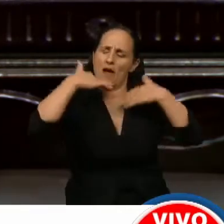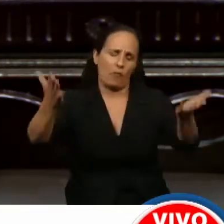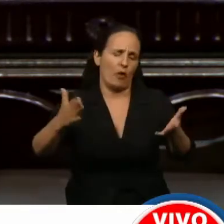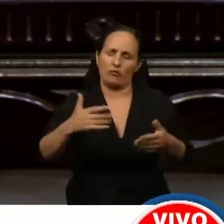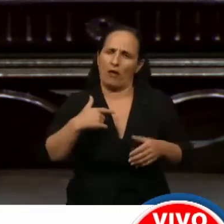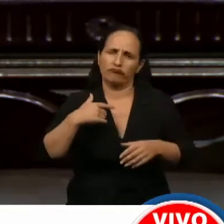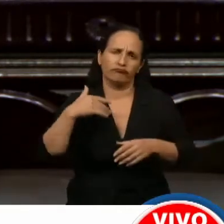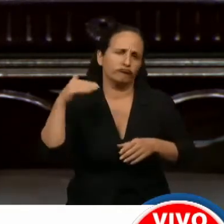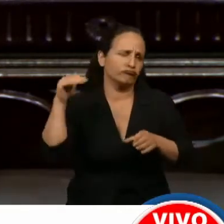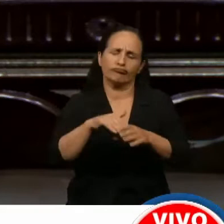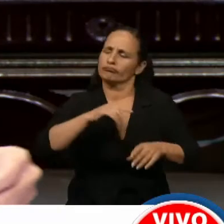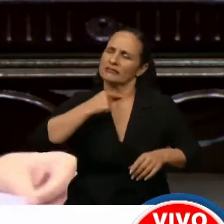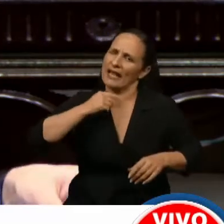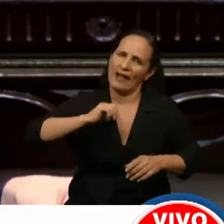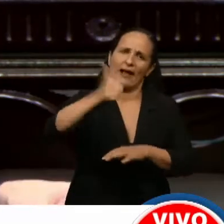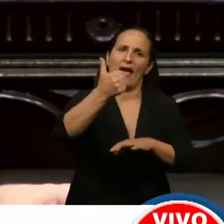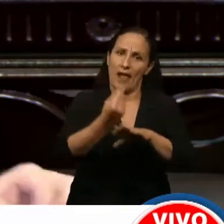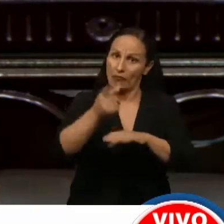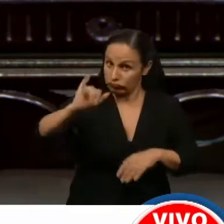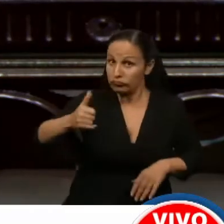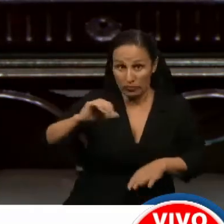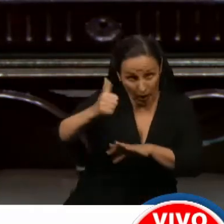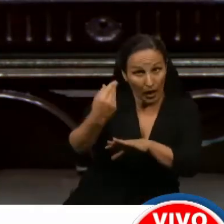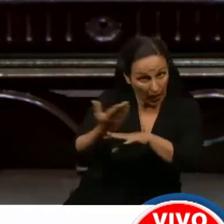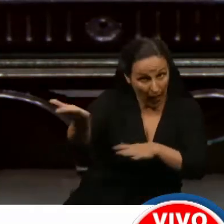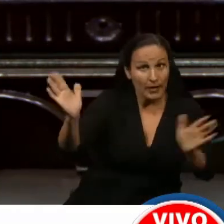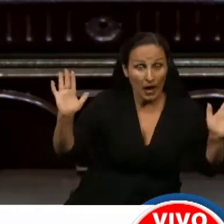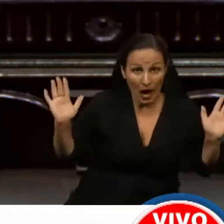hicieron, no lo voy a negar, lo hicieron.